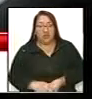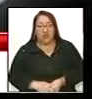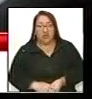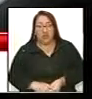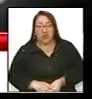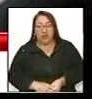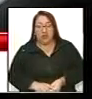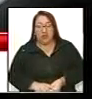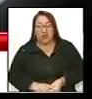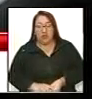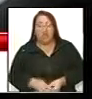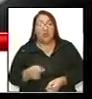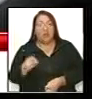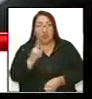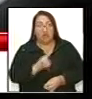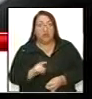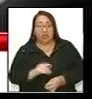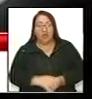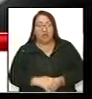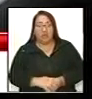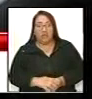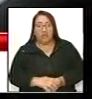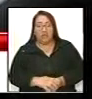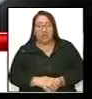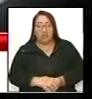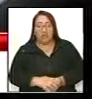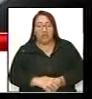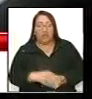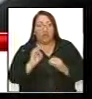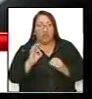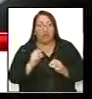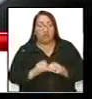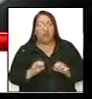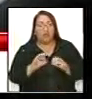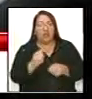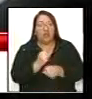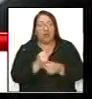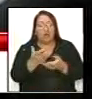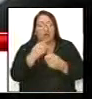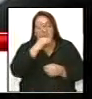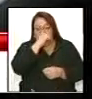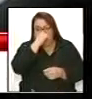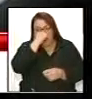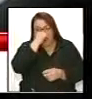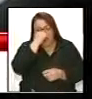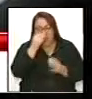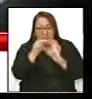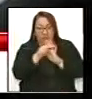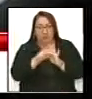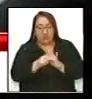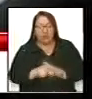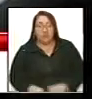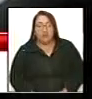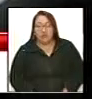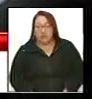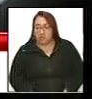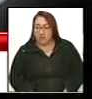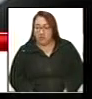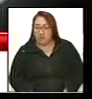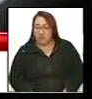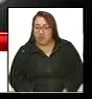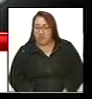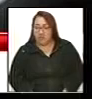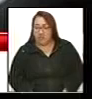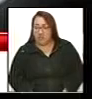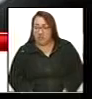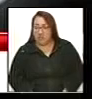sino a los que utilizamos justamente este rico patrimonio. La norma que nos reúne, por